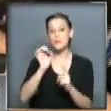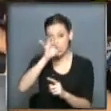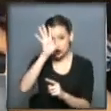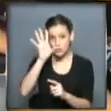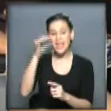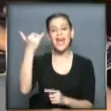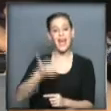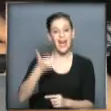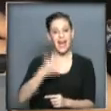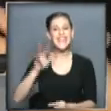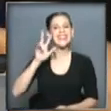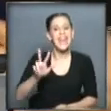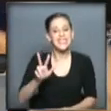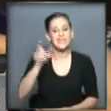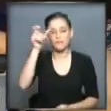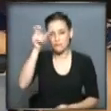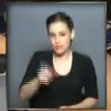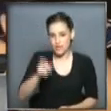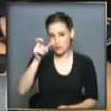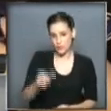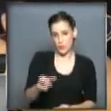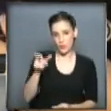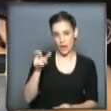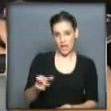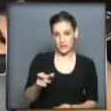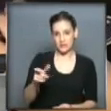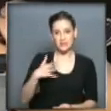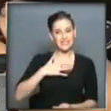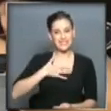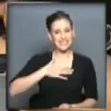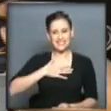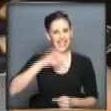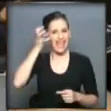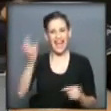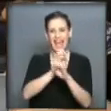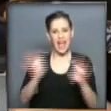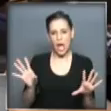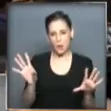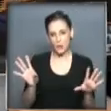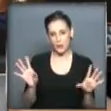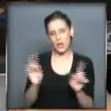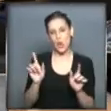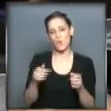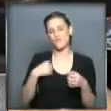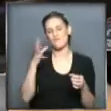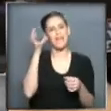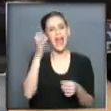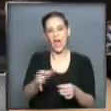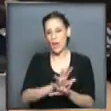pacientes hay 3 que su cuadro es más complejo, más